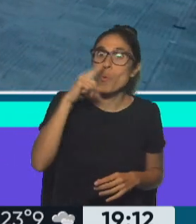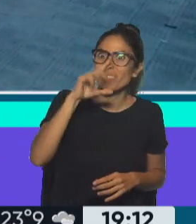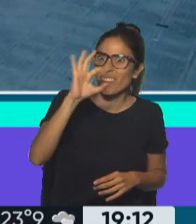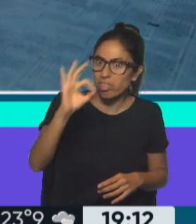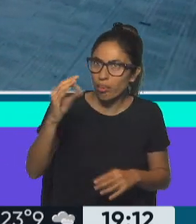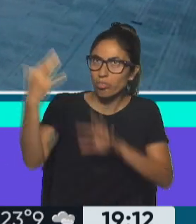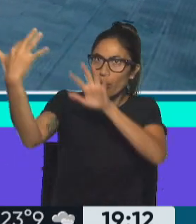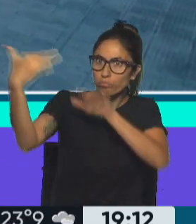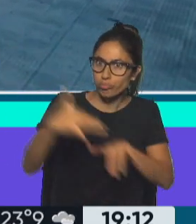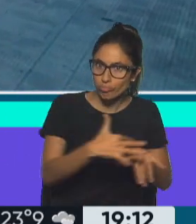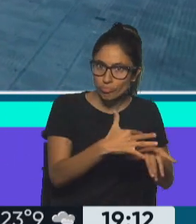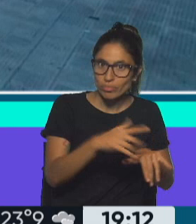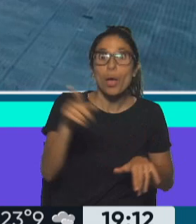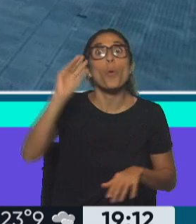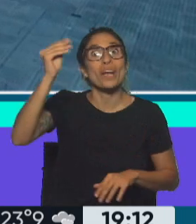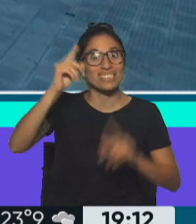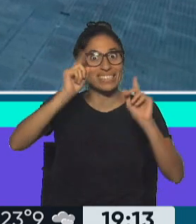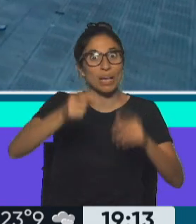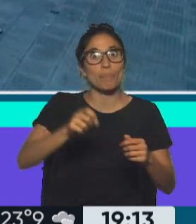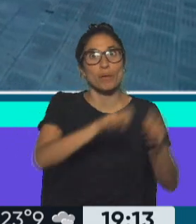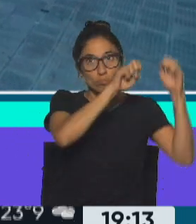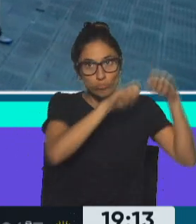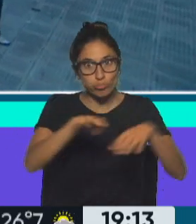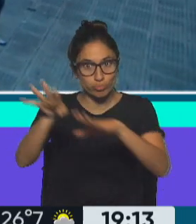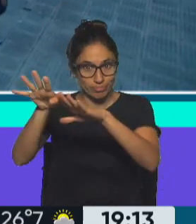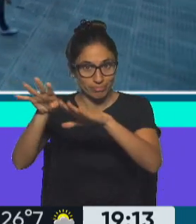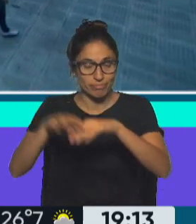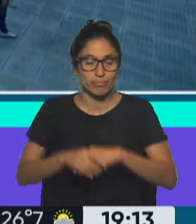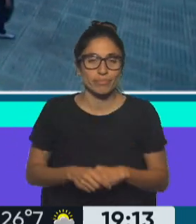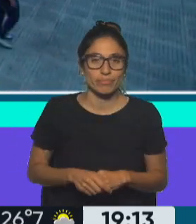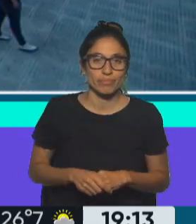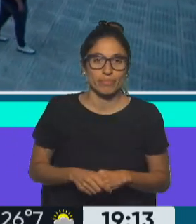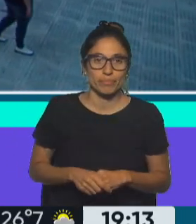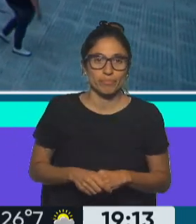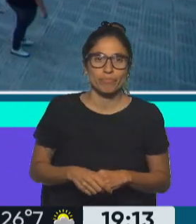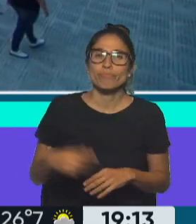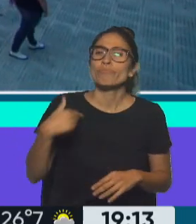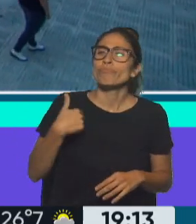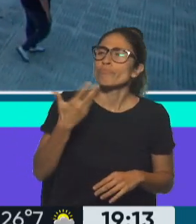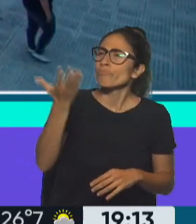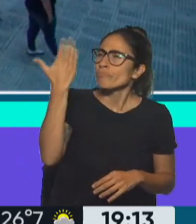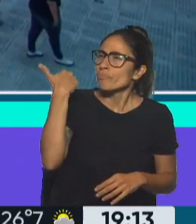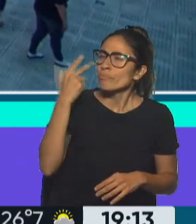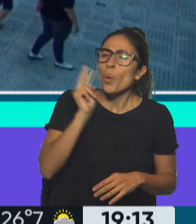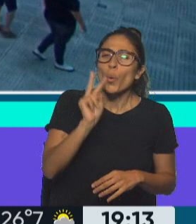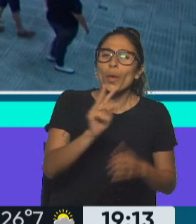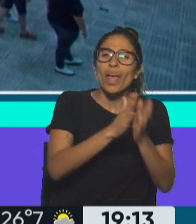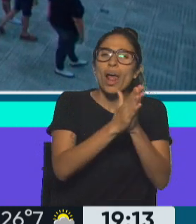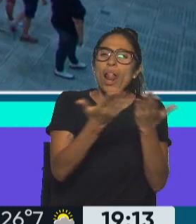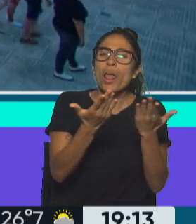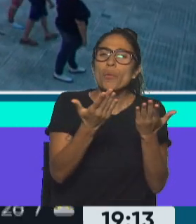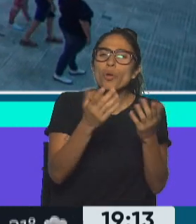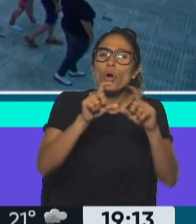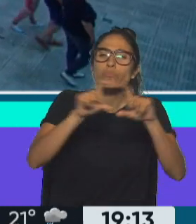que creo que escribiste entre ayer y hoy, que se llama La búsqueda, capaz que alguna palabra te voy a cambiar, Sí. pero es más o menos